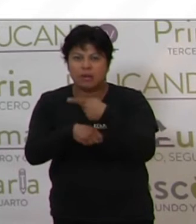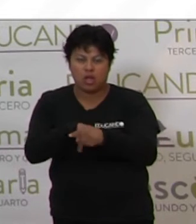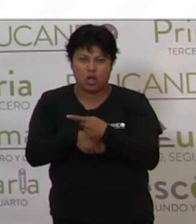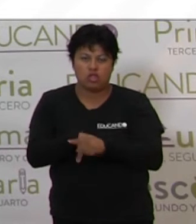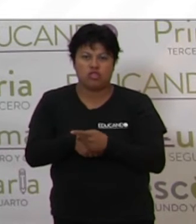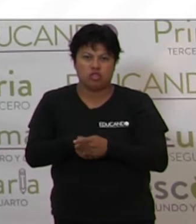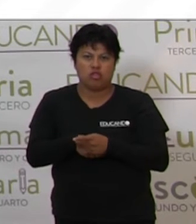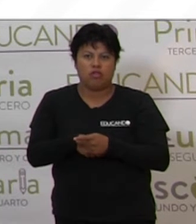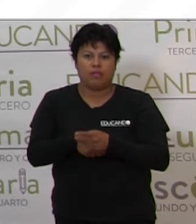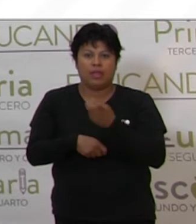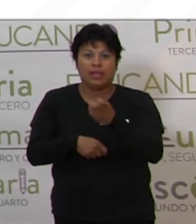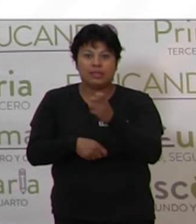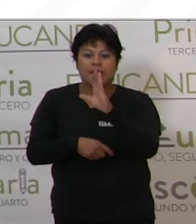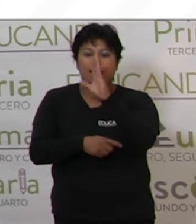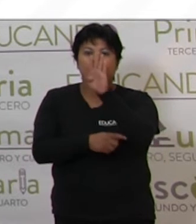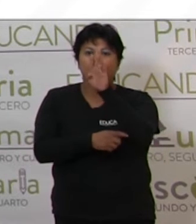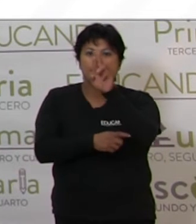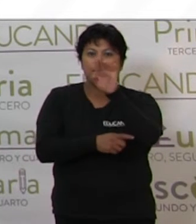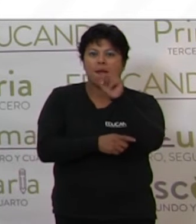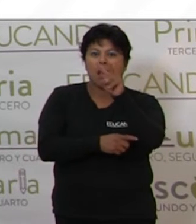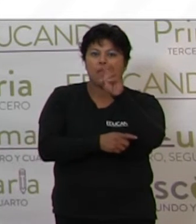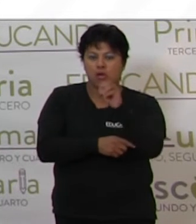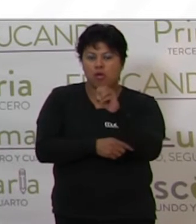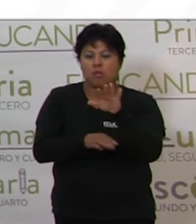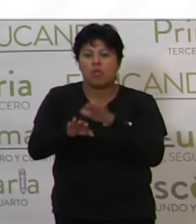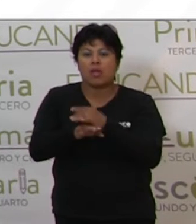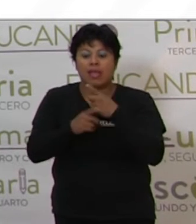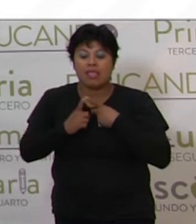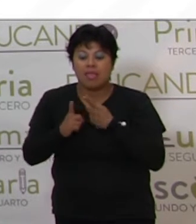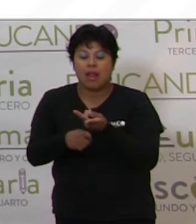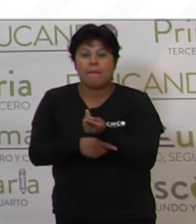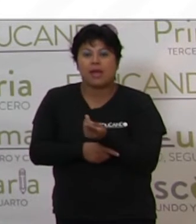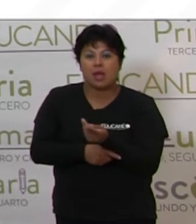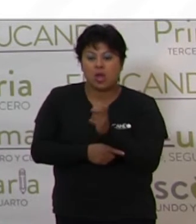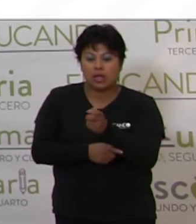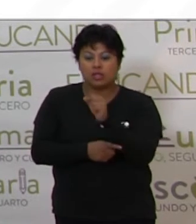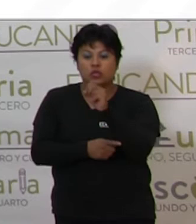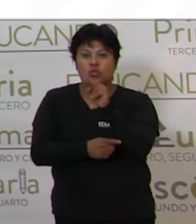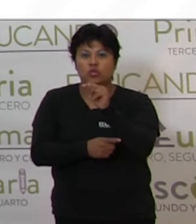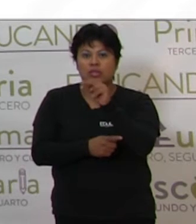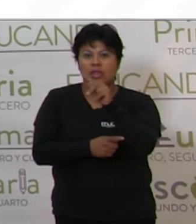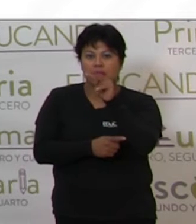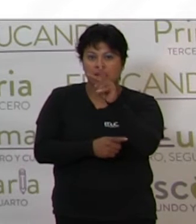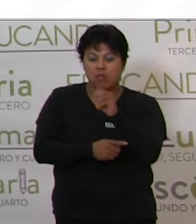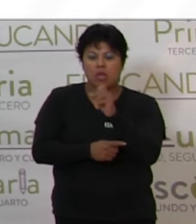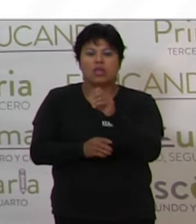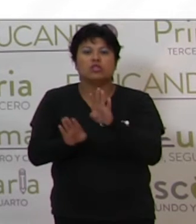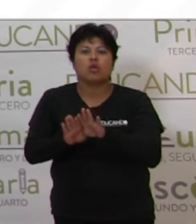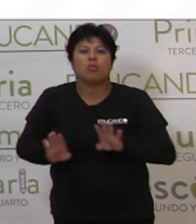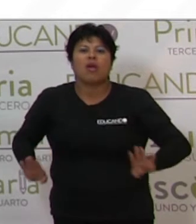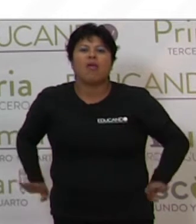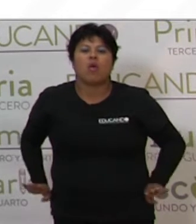adjetivo calificativo es bravo, porque le otorga al perro, que es el sustantivo, una